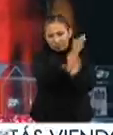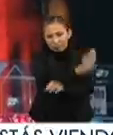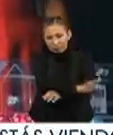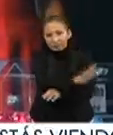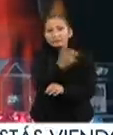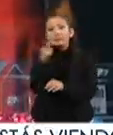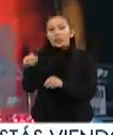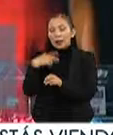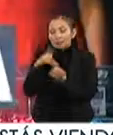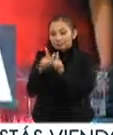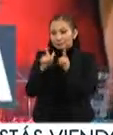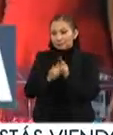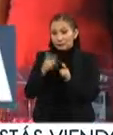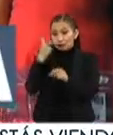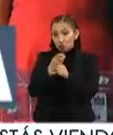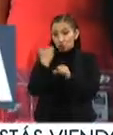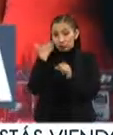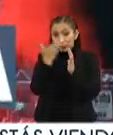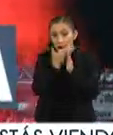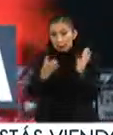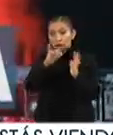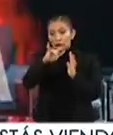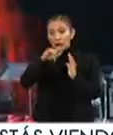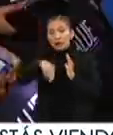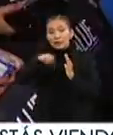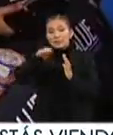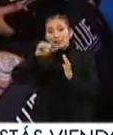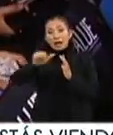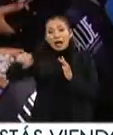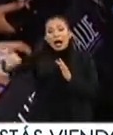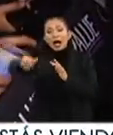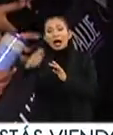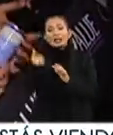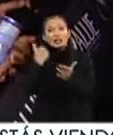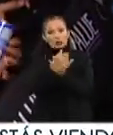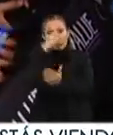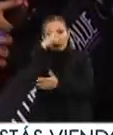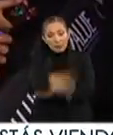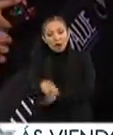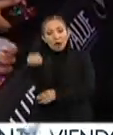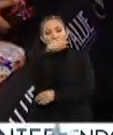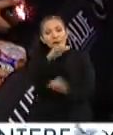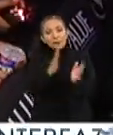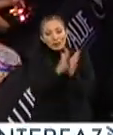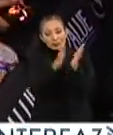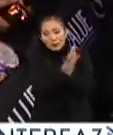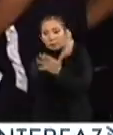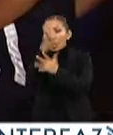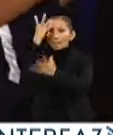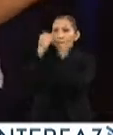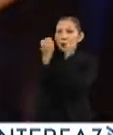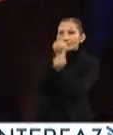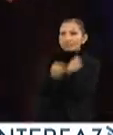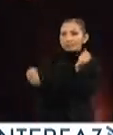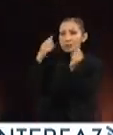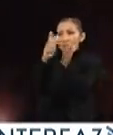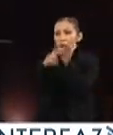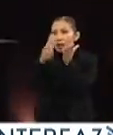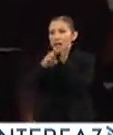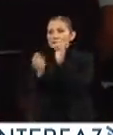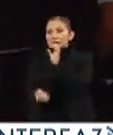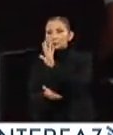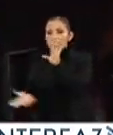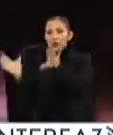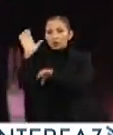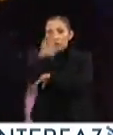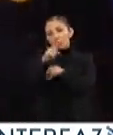Unidos. El selectivo de la segunda temporada del Junior NBA se realizó en la capital mexicana y los participantes aprenderán habilidades y valores del